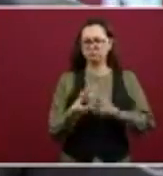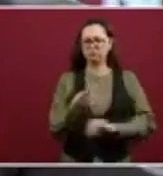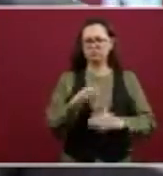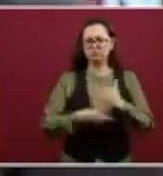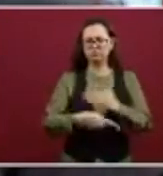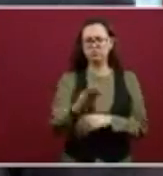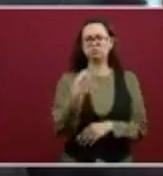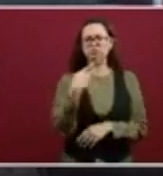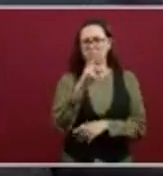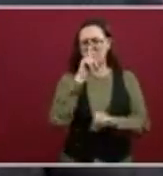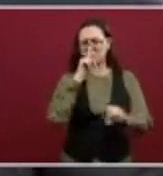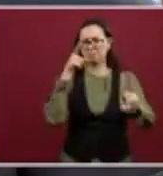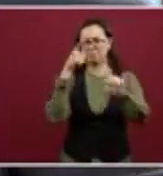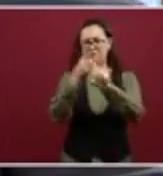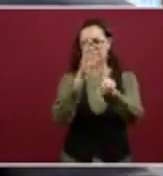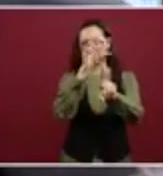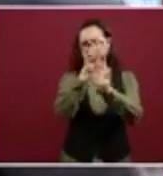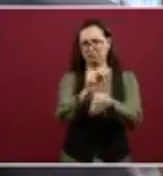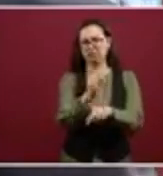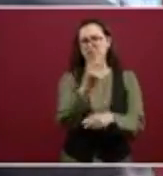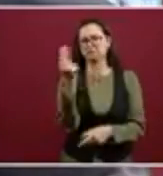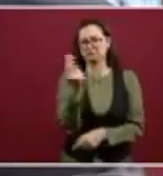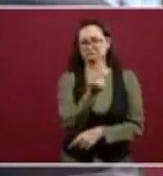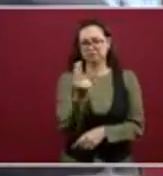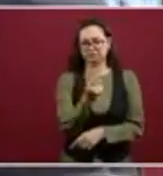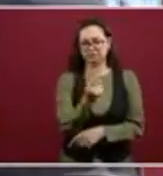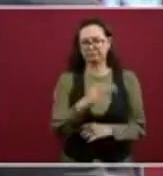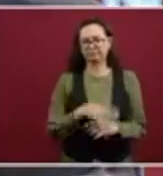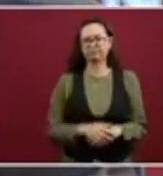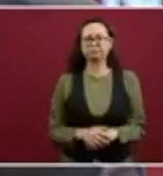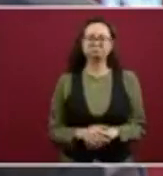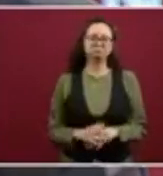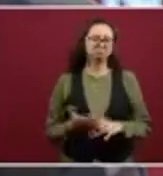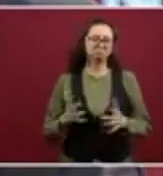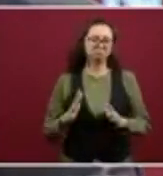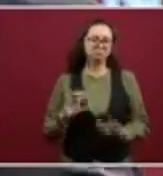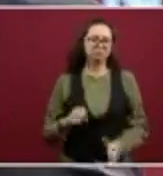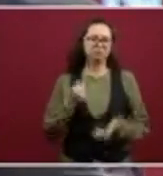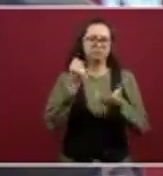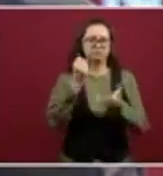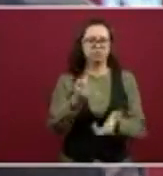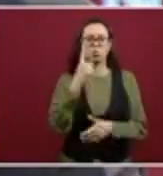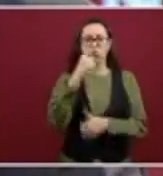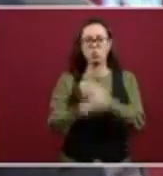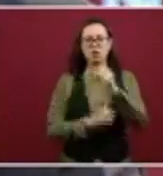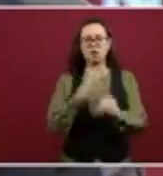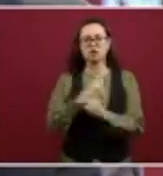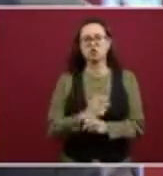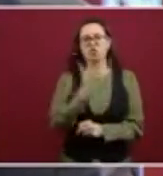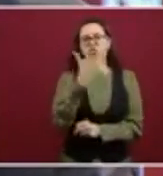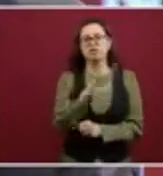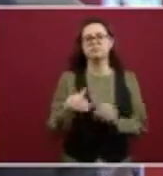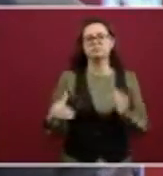meta. Ahora, eso implica inversiones de alrededor de 10 mil millones al año de dólares.